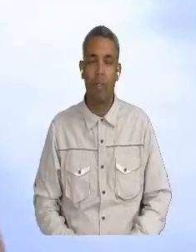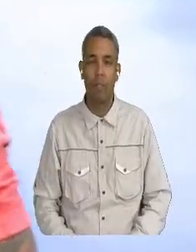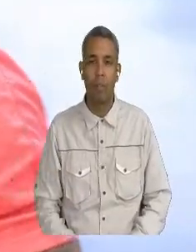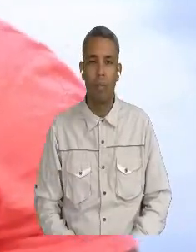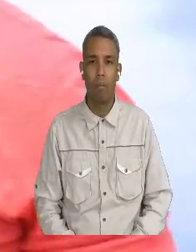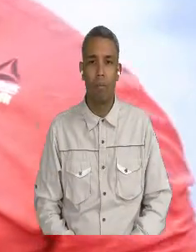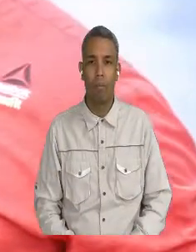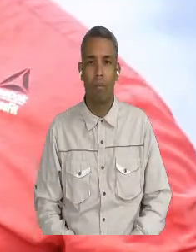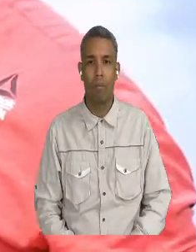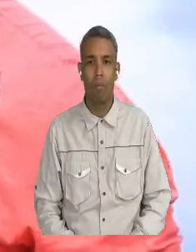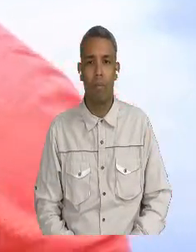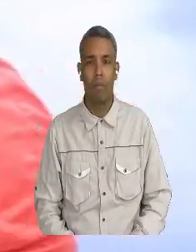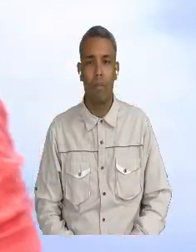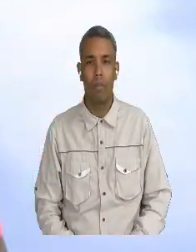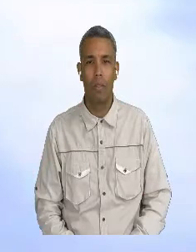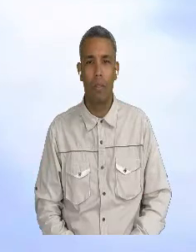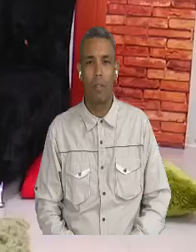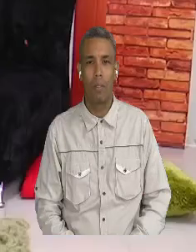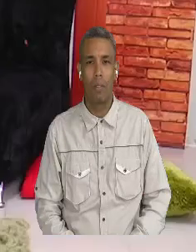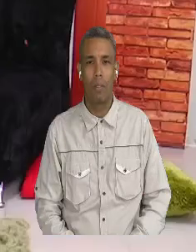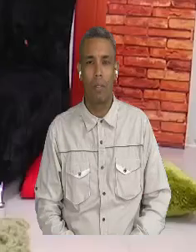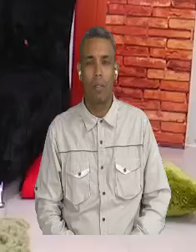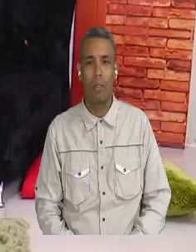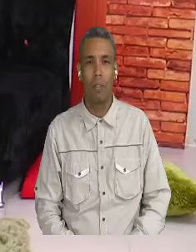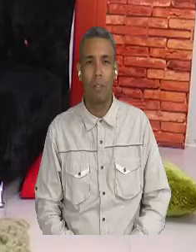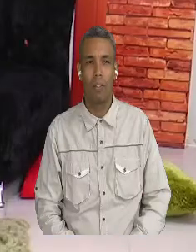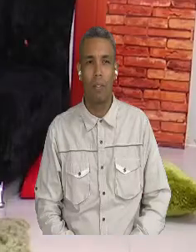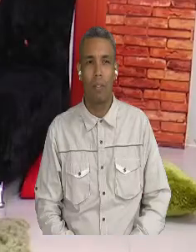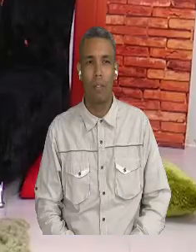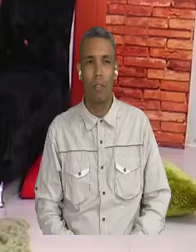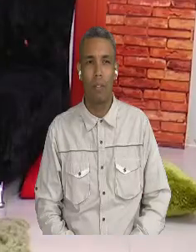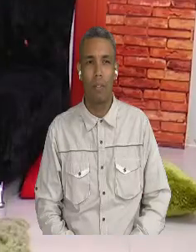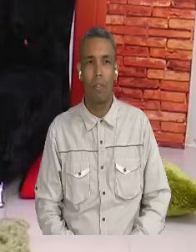fuerte. Sí, con esos me castigan cuando voy al gimnasio y no hago bien los ejercicios.